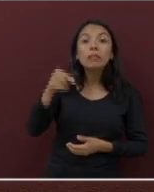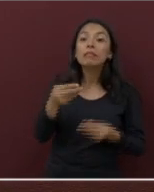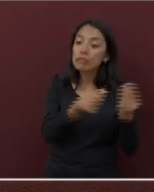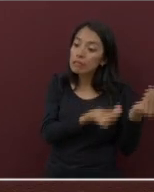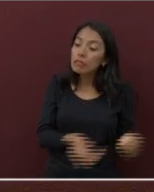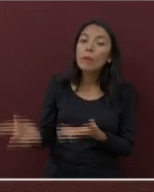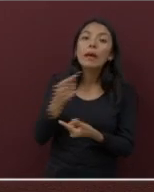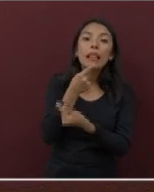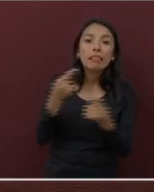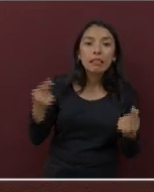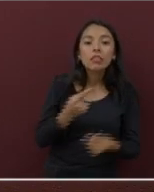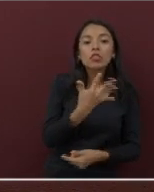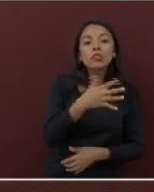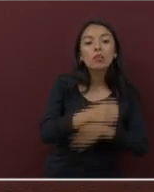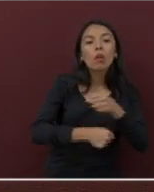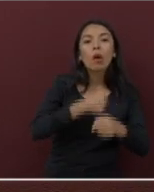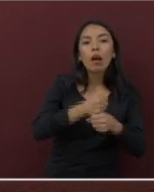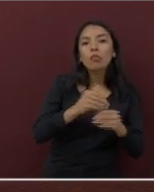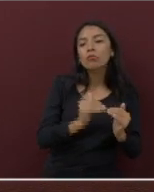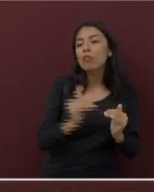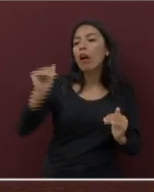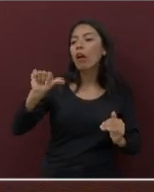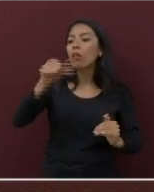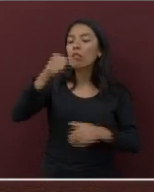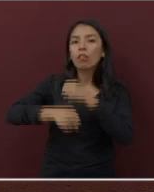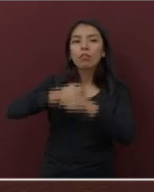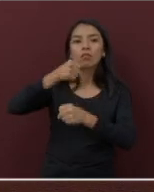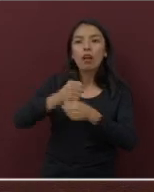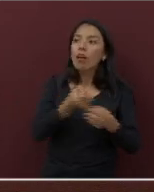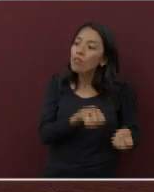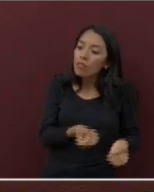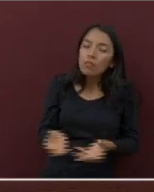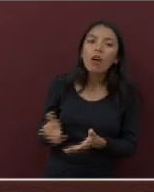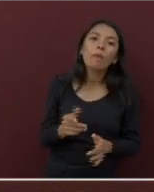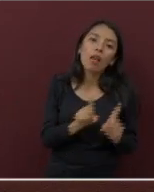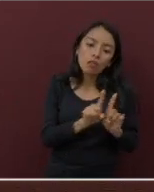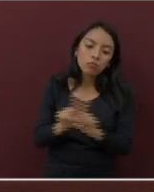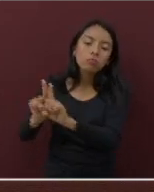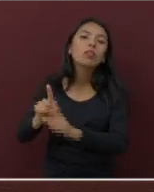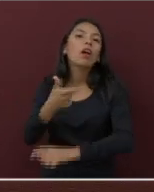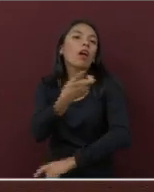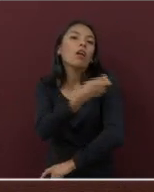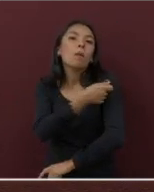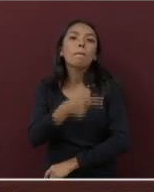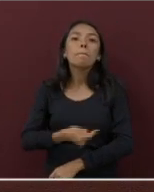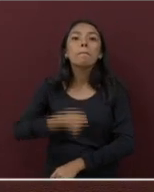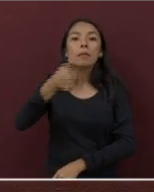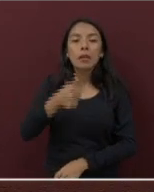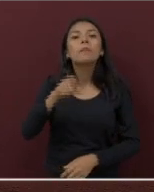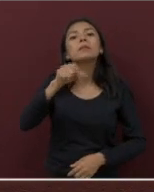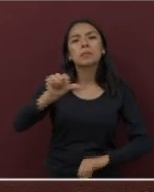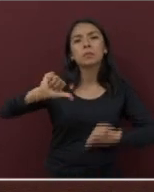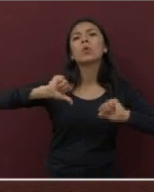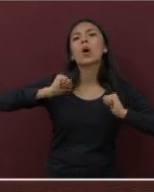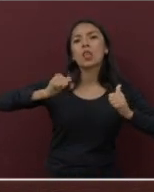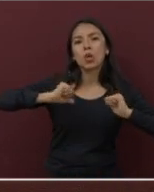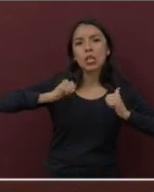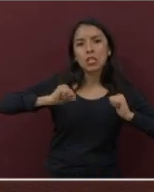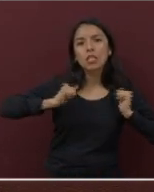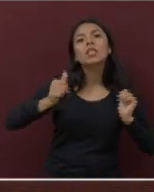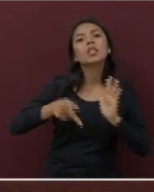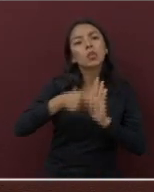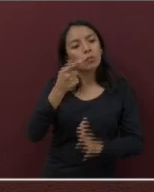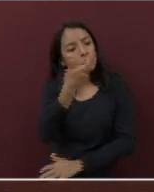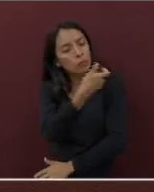menores de 5 a 11 años a recibir su vacuna por primera vez y a los adolescentes a completar su esquema. También